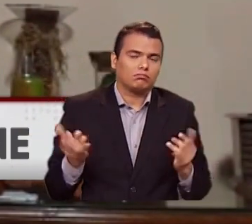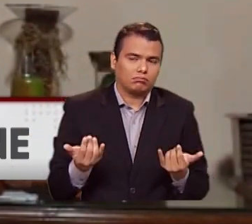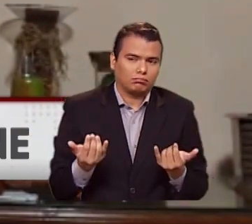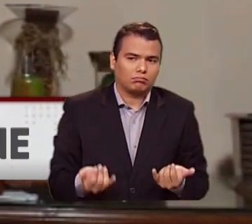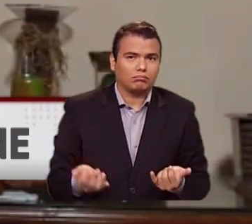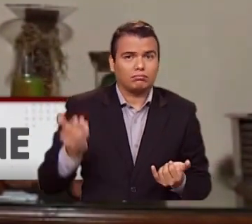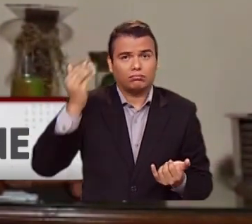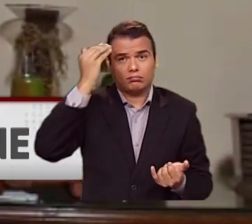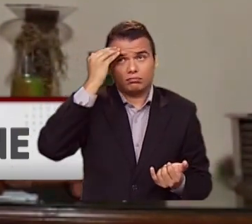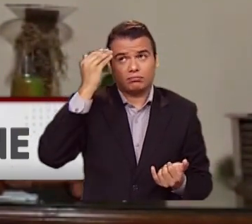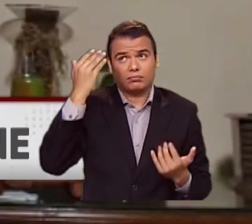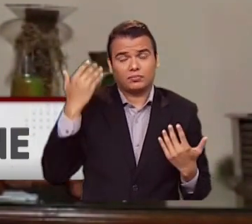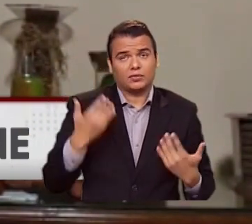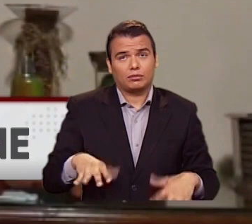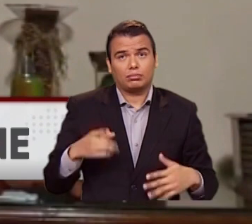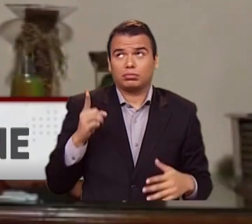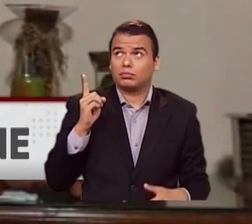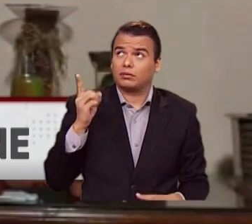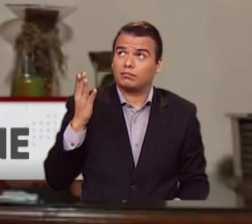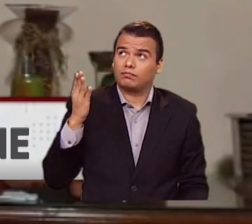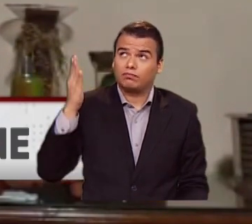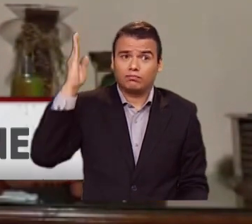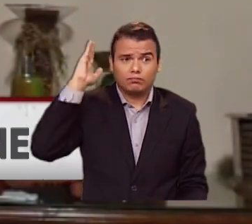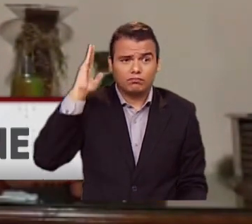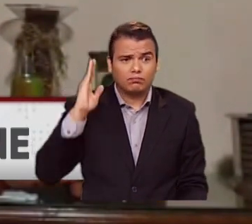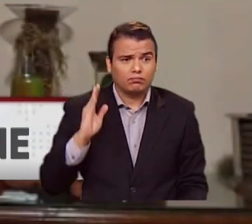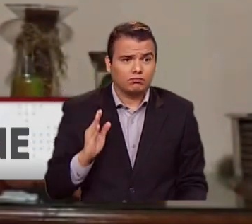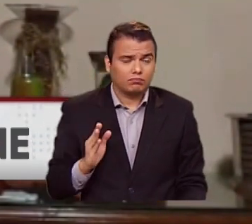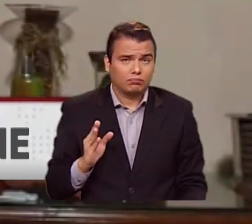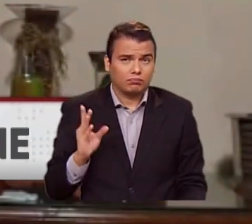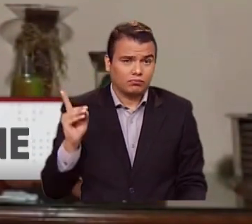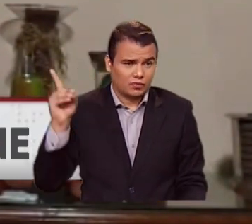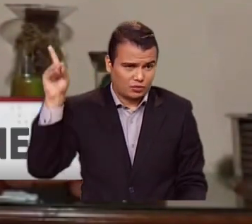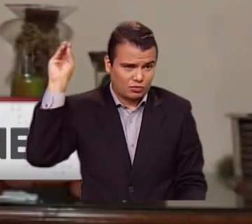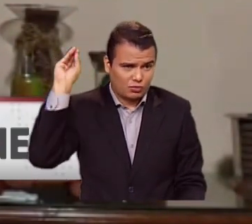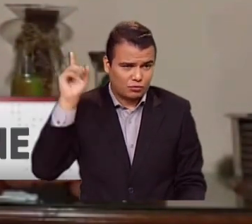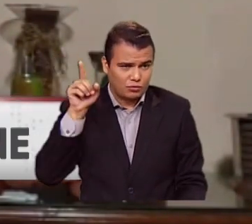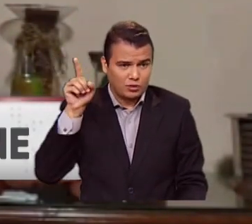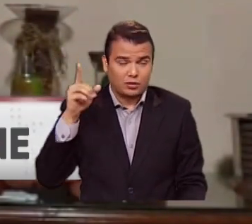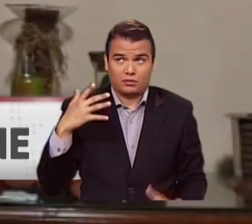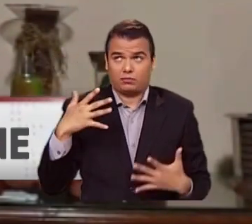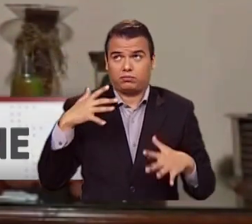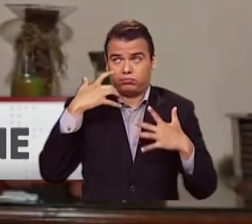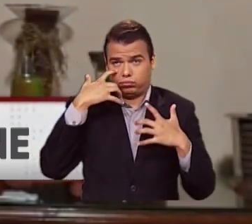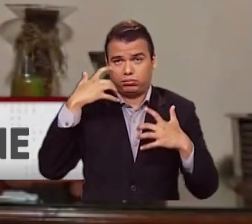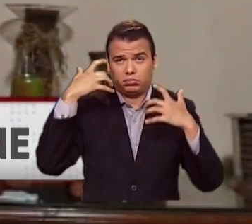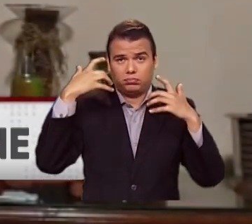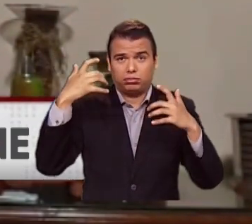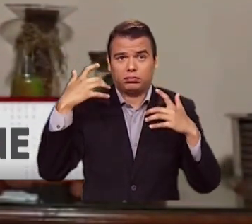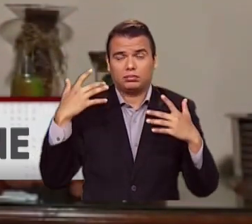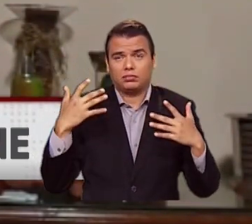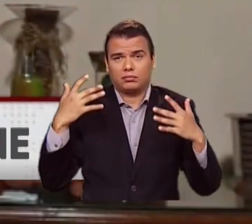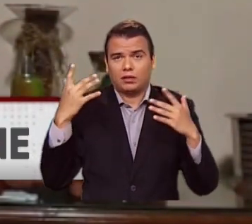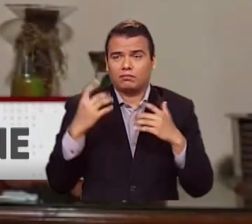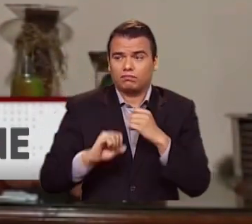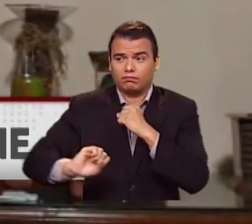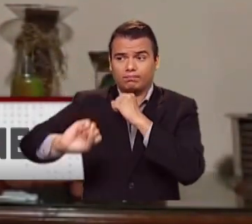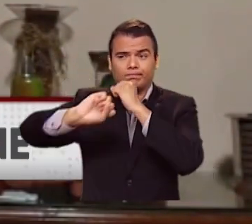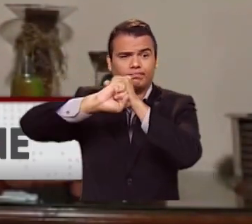ser poderoso, un Dios omnipotente, que siempre está al lado nuestro.